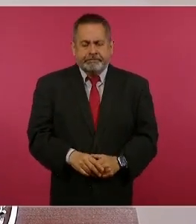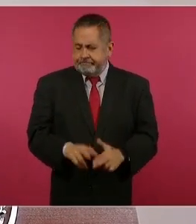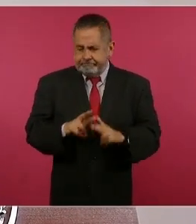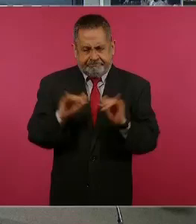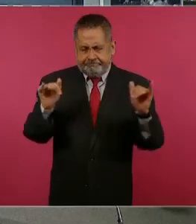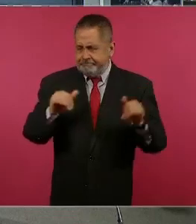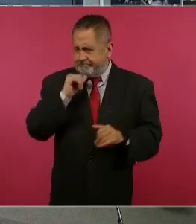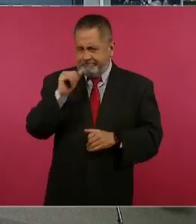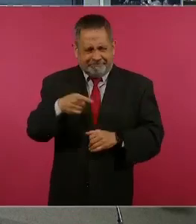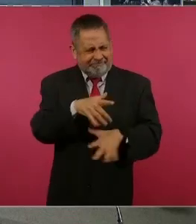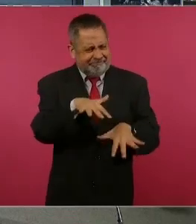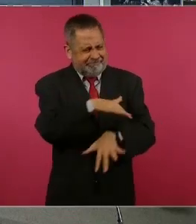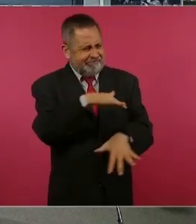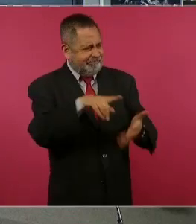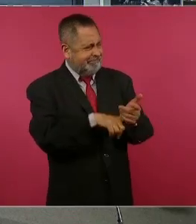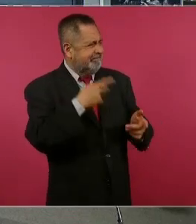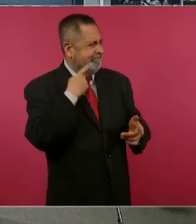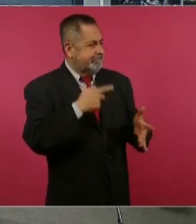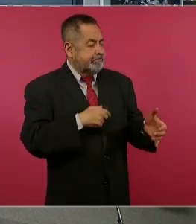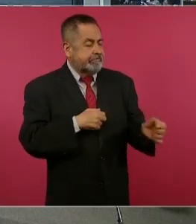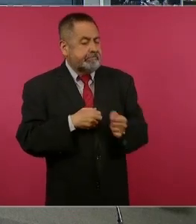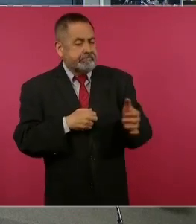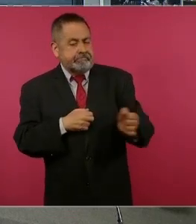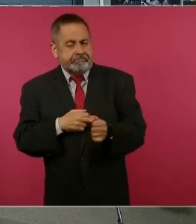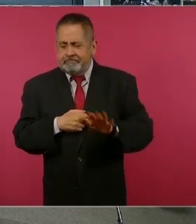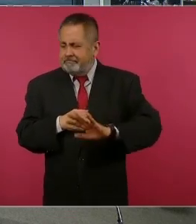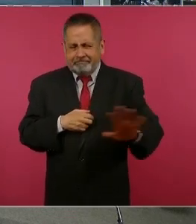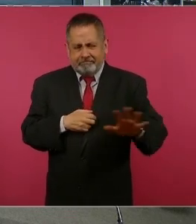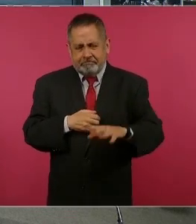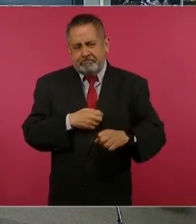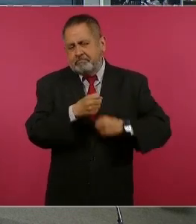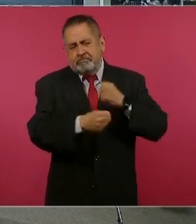Ninguna de esas lacras de la política tradicional.